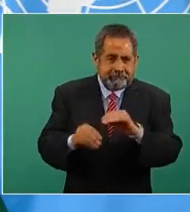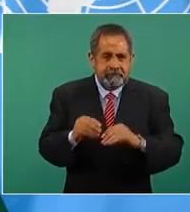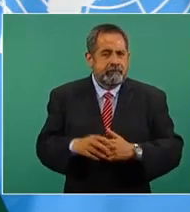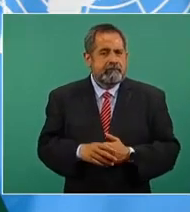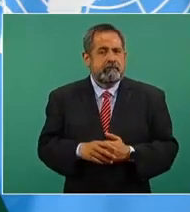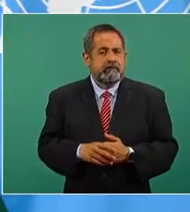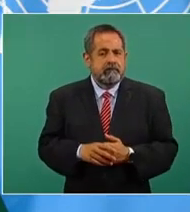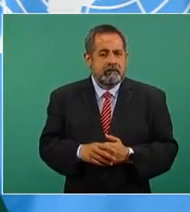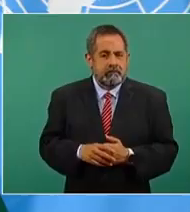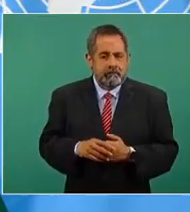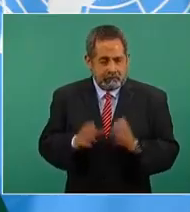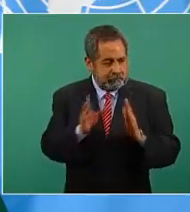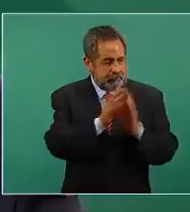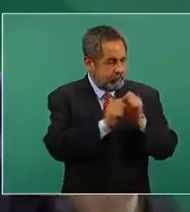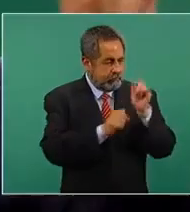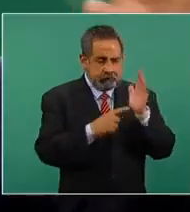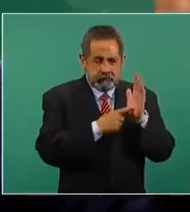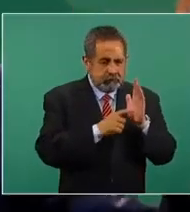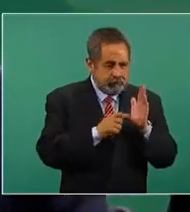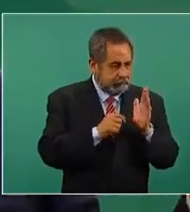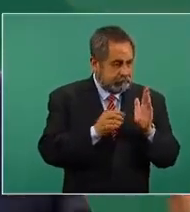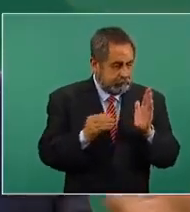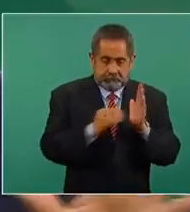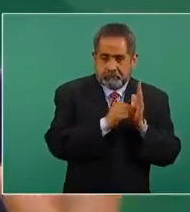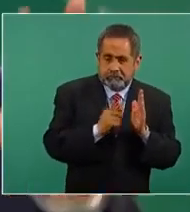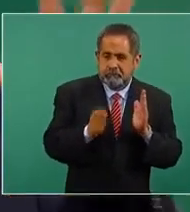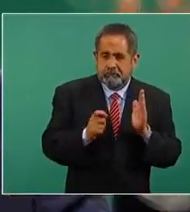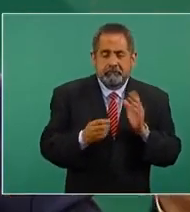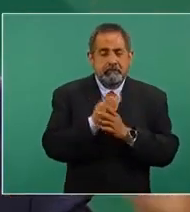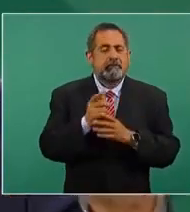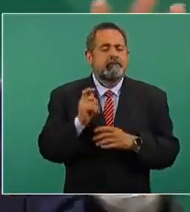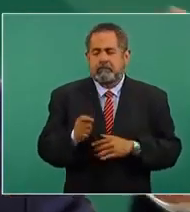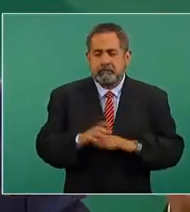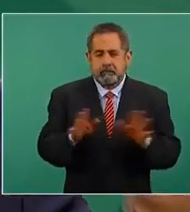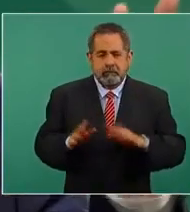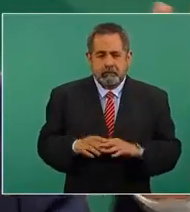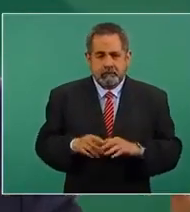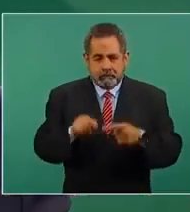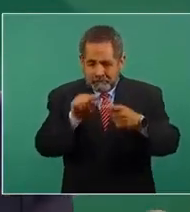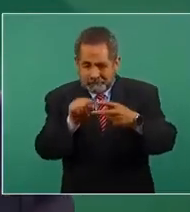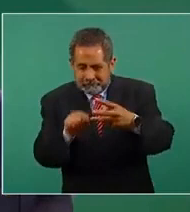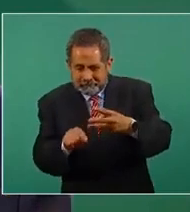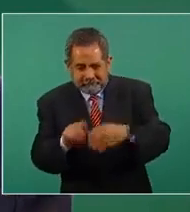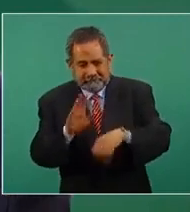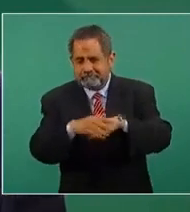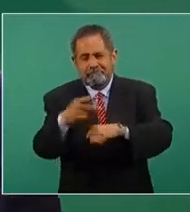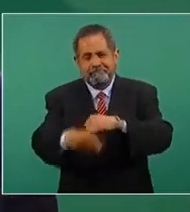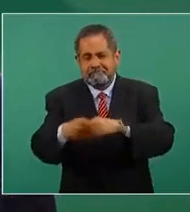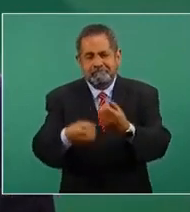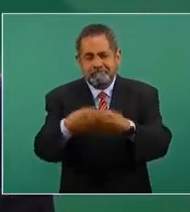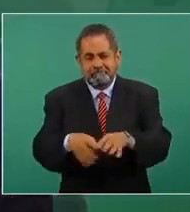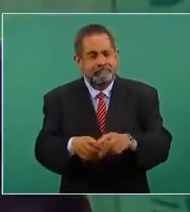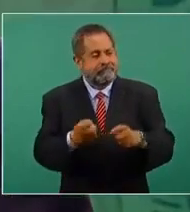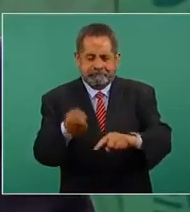los cambios en la Constitución, sino que es quitarle las aristas más filosas